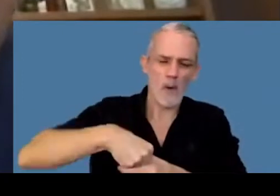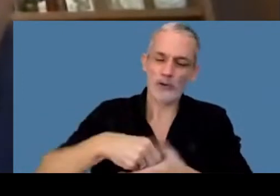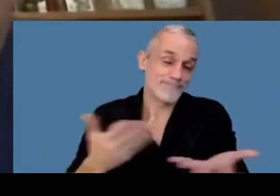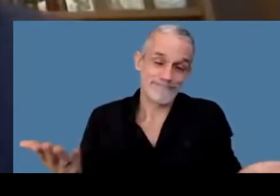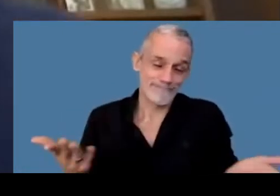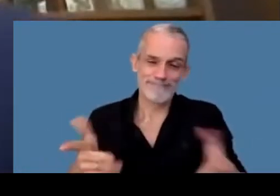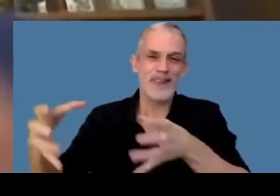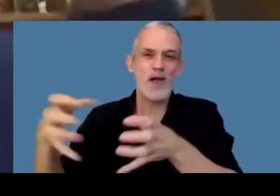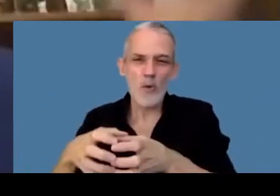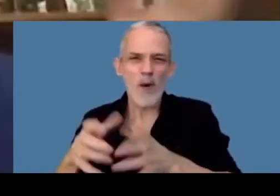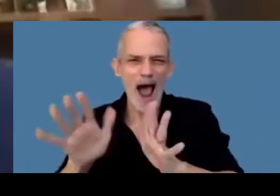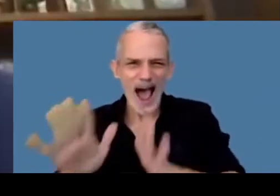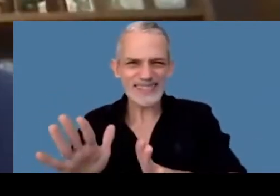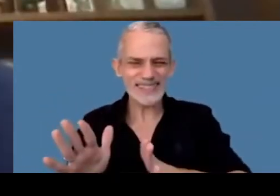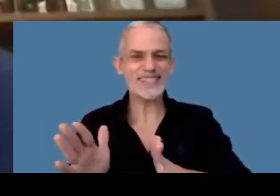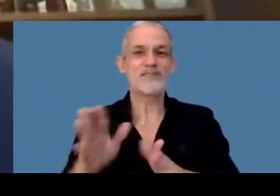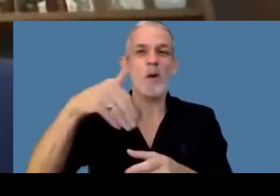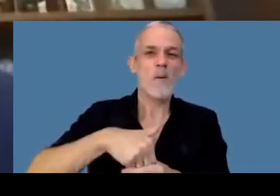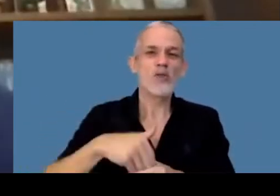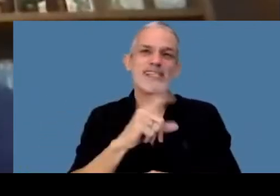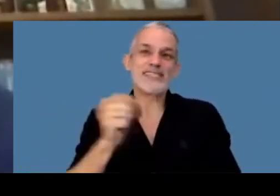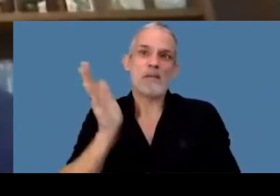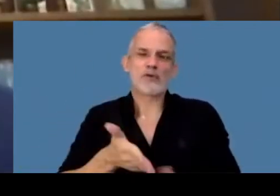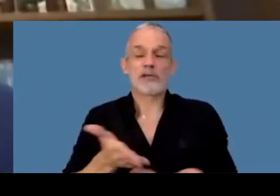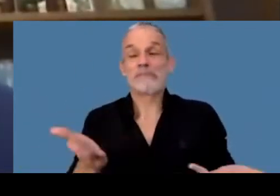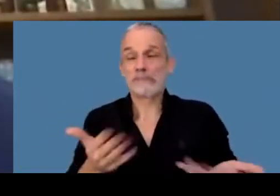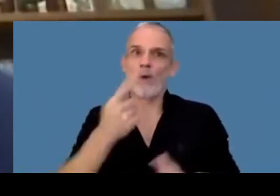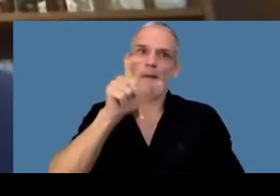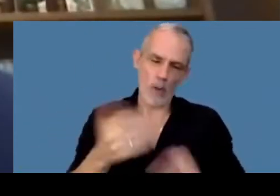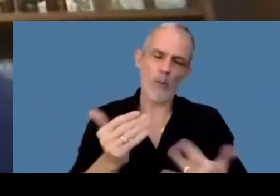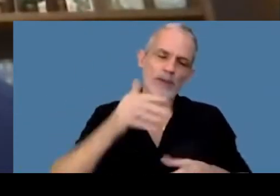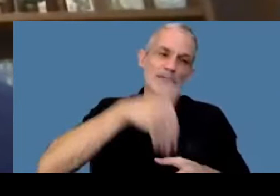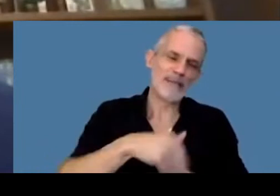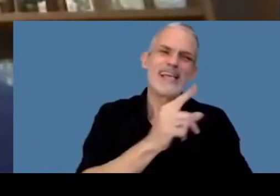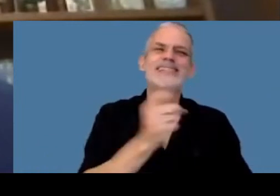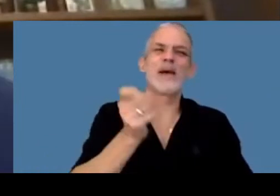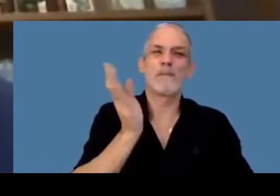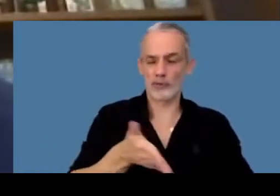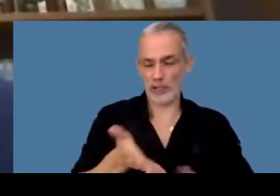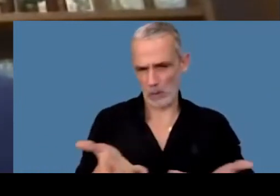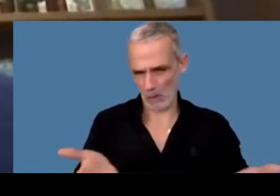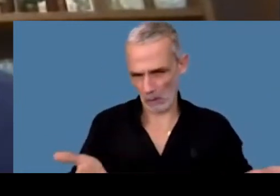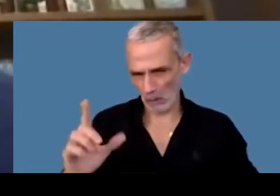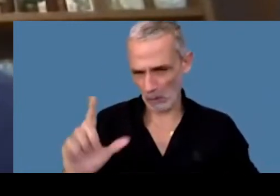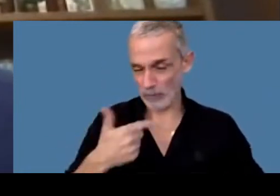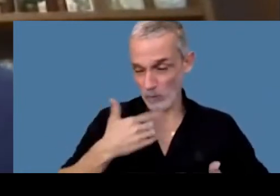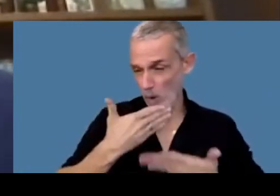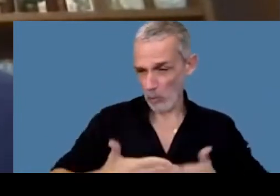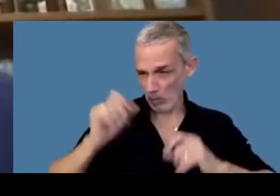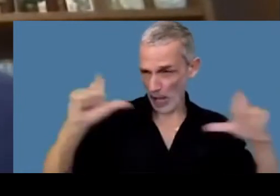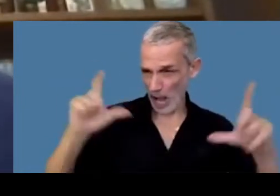no se construye. Quizás alguien puede sacar el 100%. Si alguien sacara el 100%, quizás nos sorprendería.